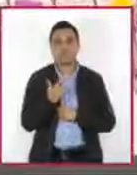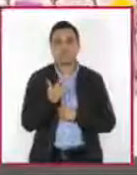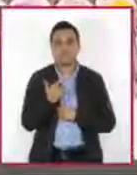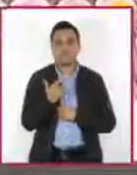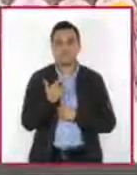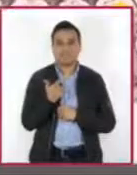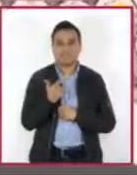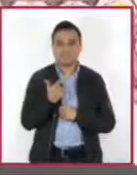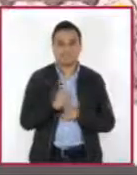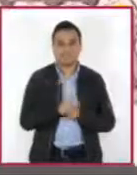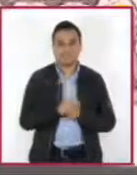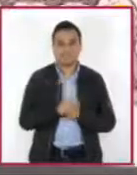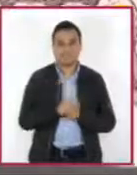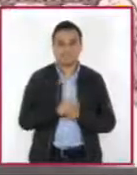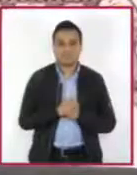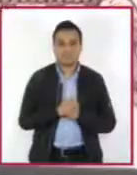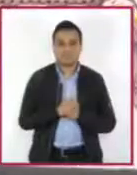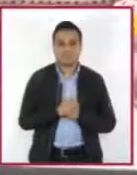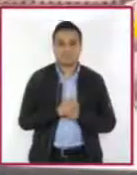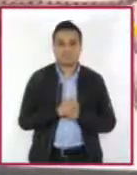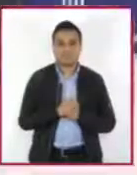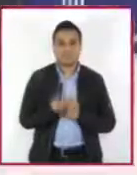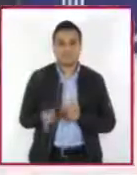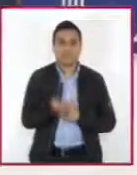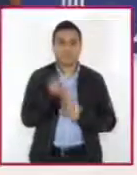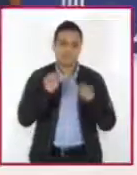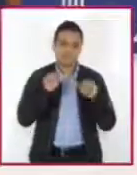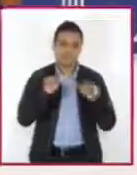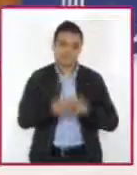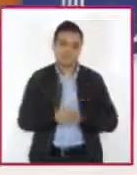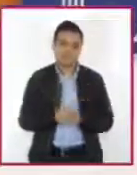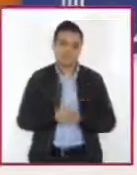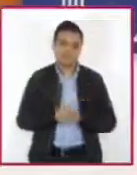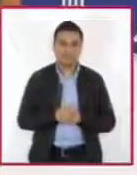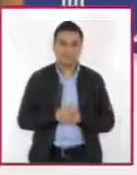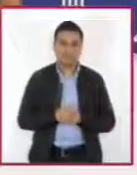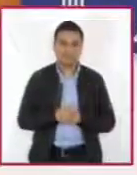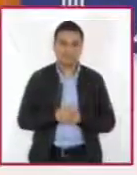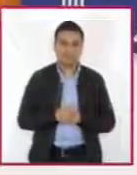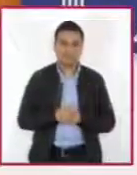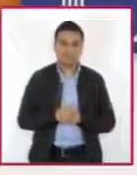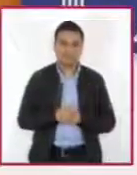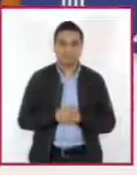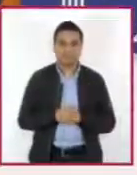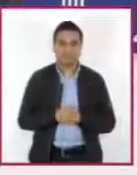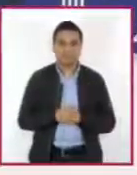1, 2, 3, 4, 5, 6, 7. Se salvaron. Muy bien. Algo está pasando, van cada vez más para atrás.